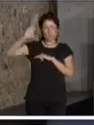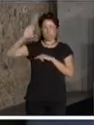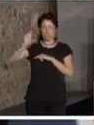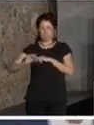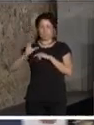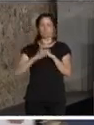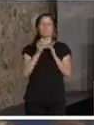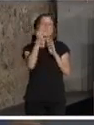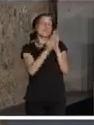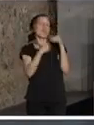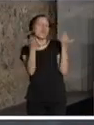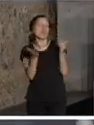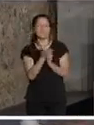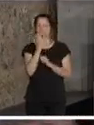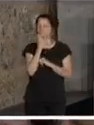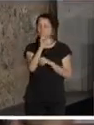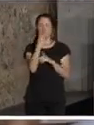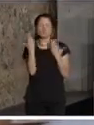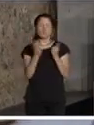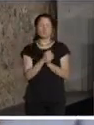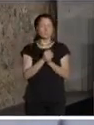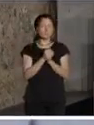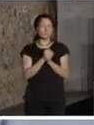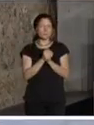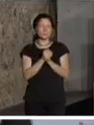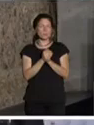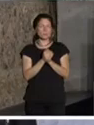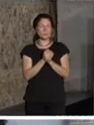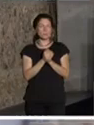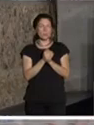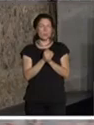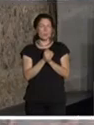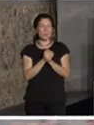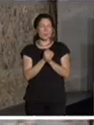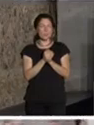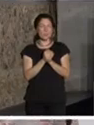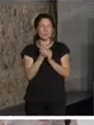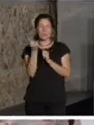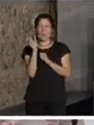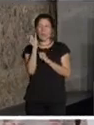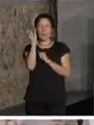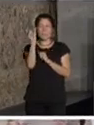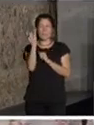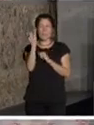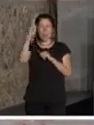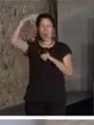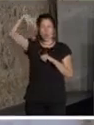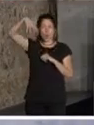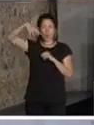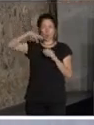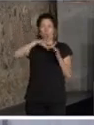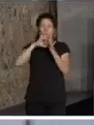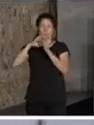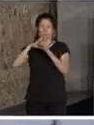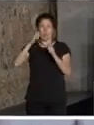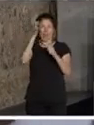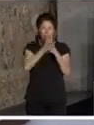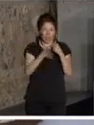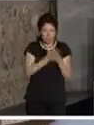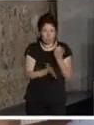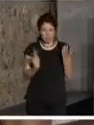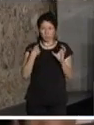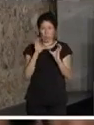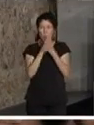Qué medidas han sido esas Pues en primer lugar la intervención de el precio de la luz a través de la intervención del gas